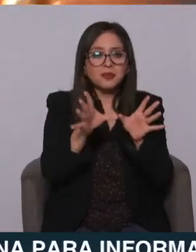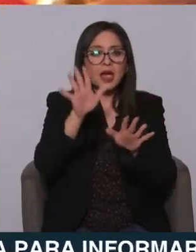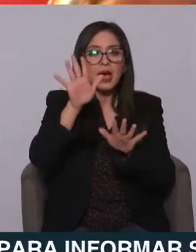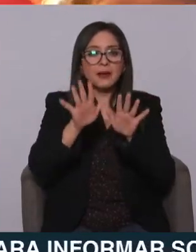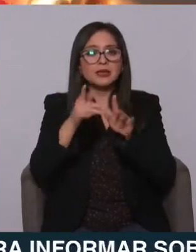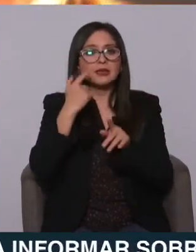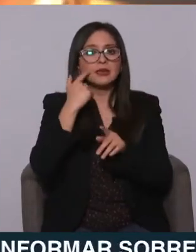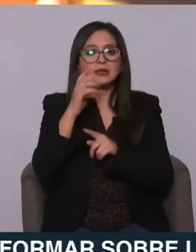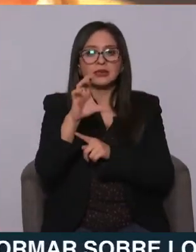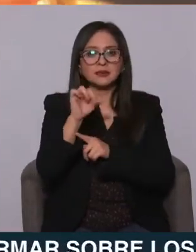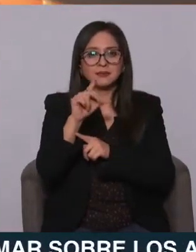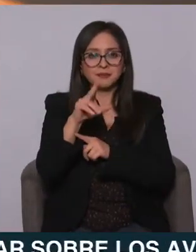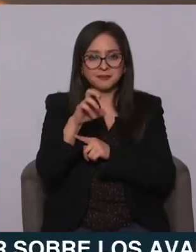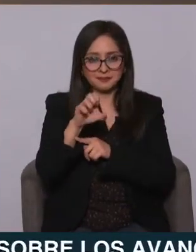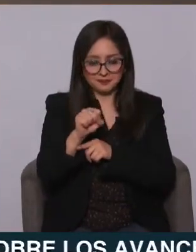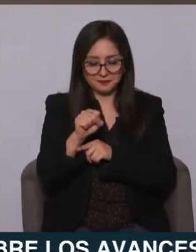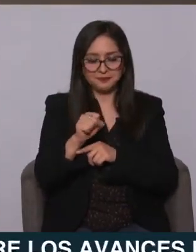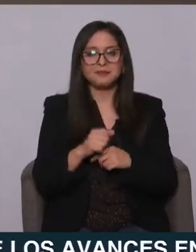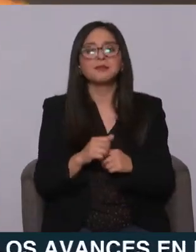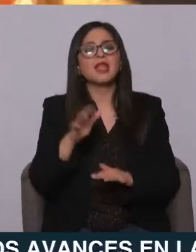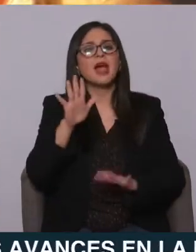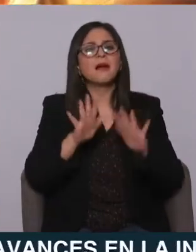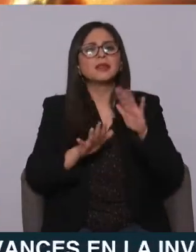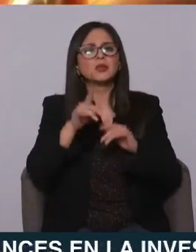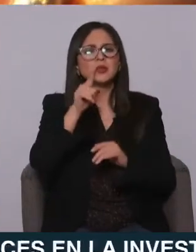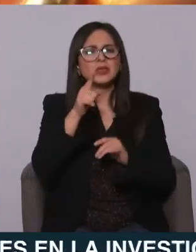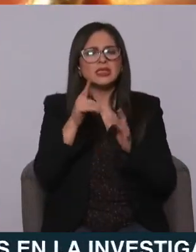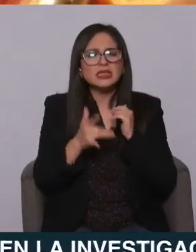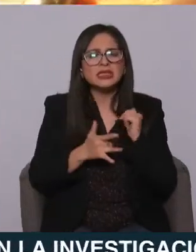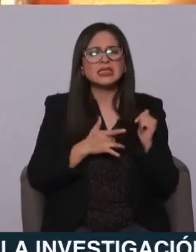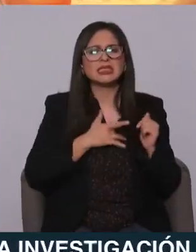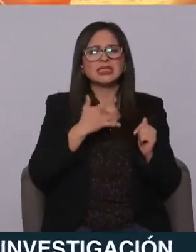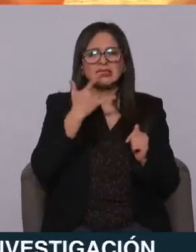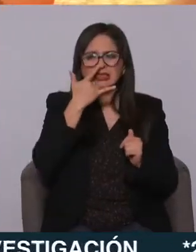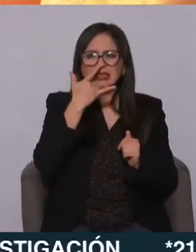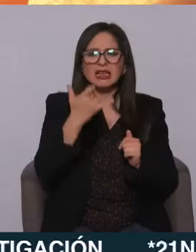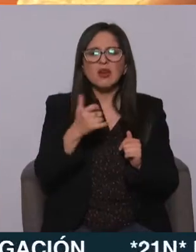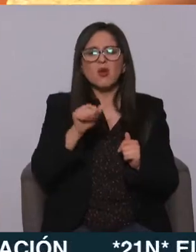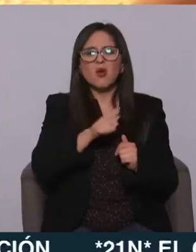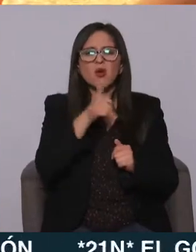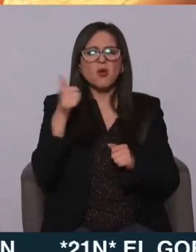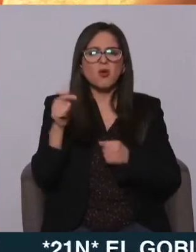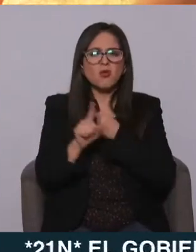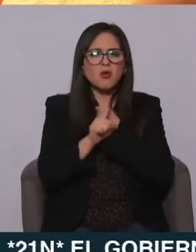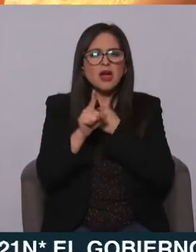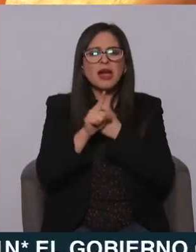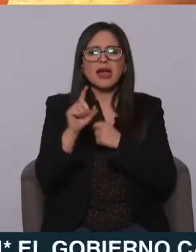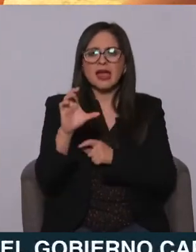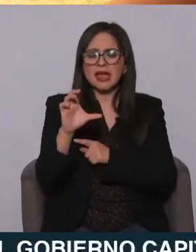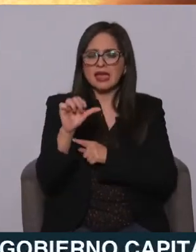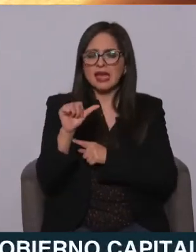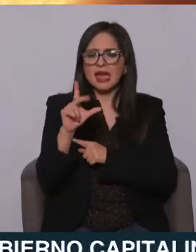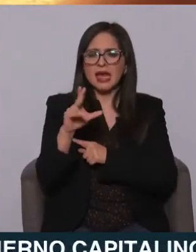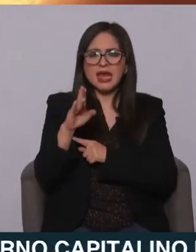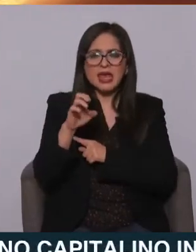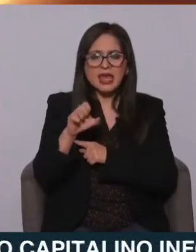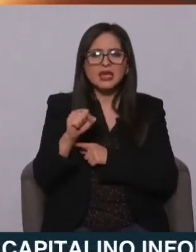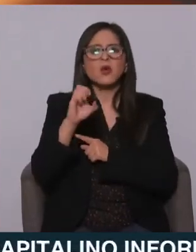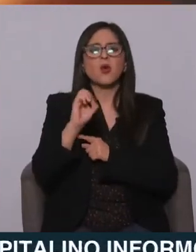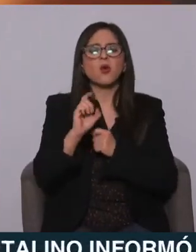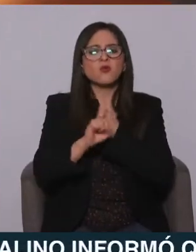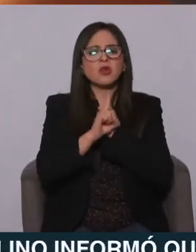caries. En algunos casos, la sensibilidad puede derivar en otros problemas como de caries o problemas de encías.